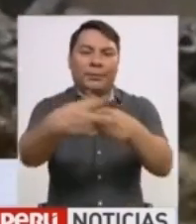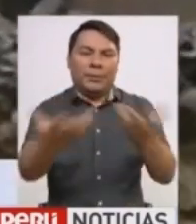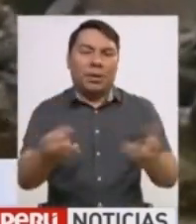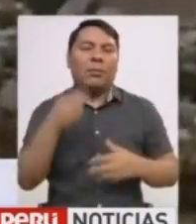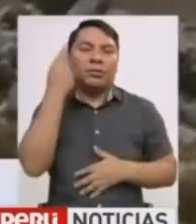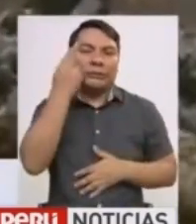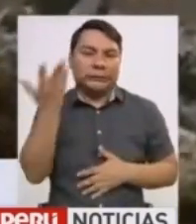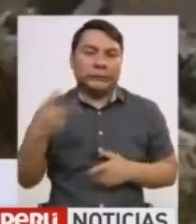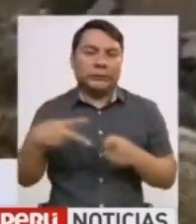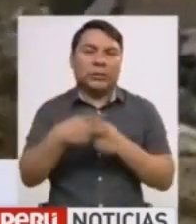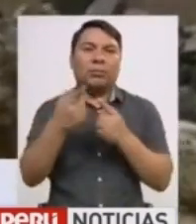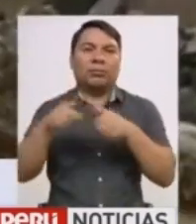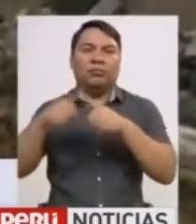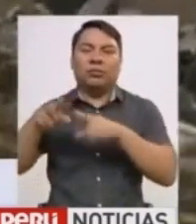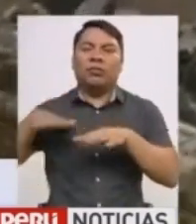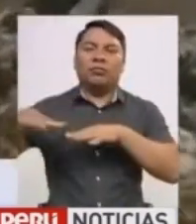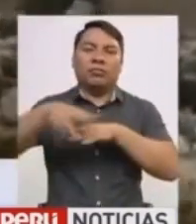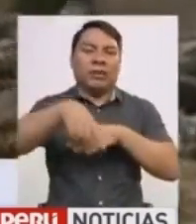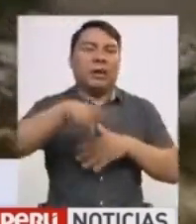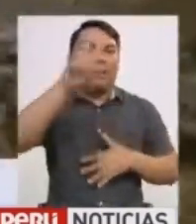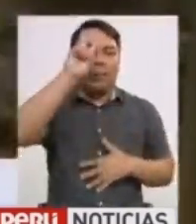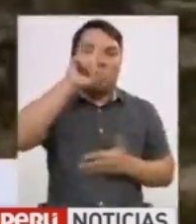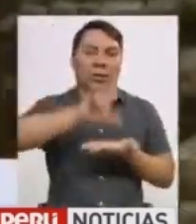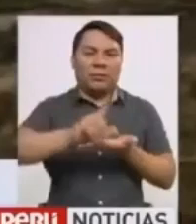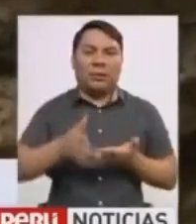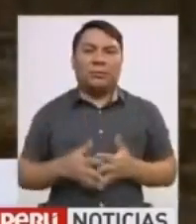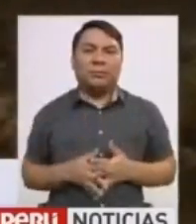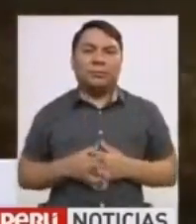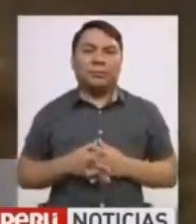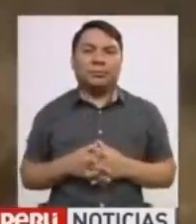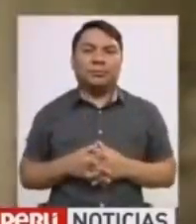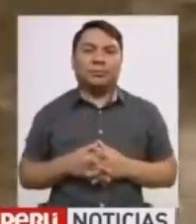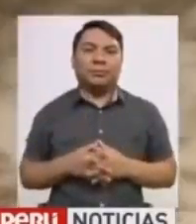los huaicos en el interior del país y en Lima.